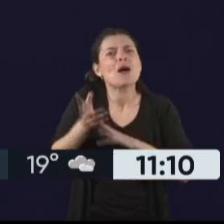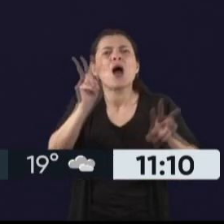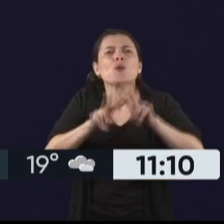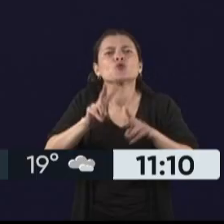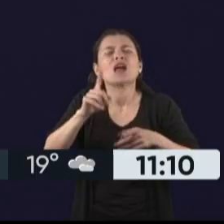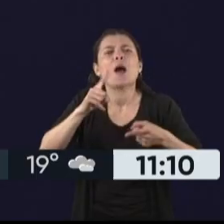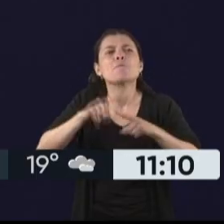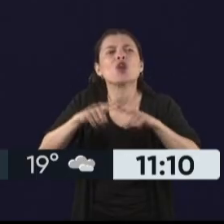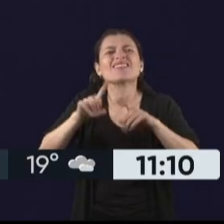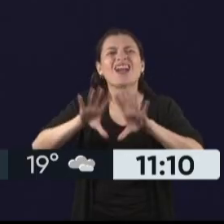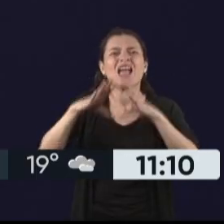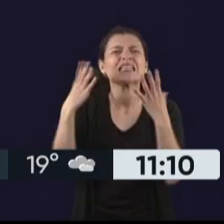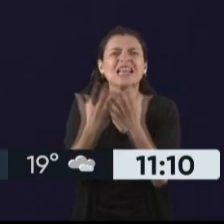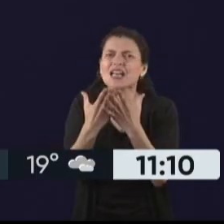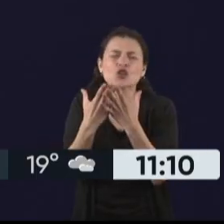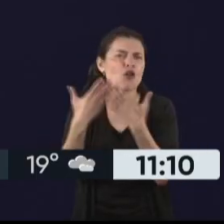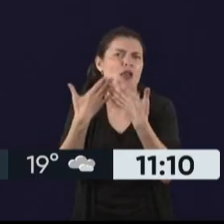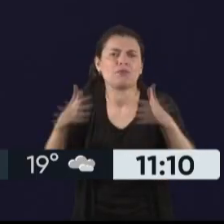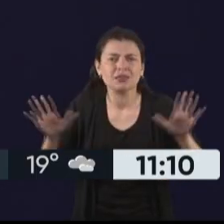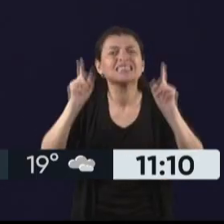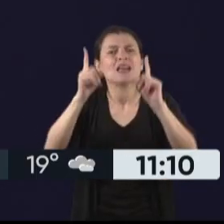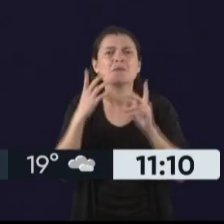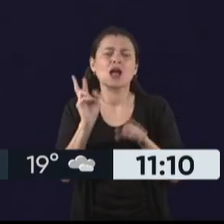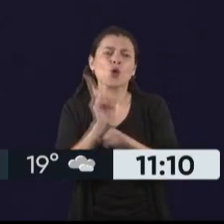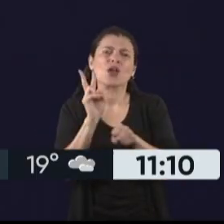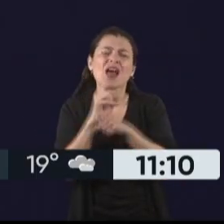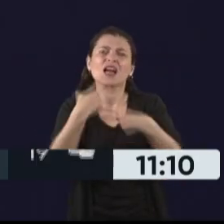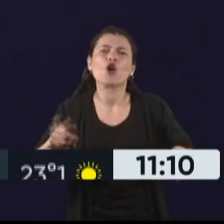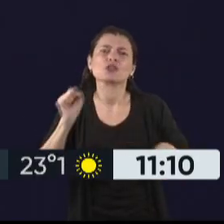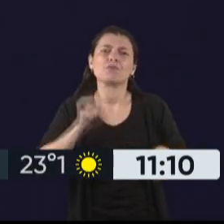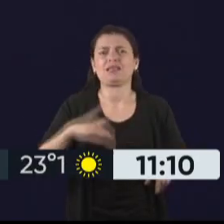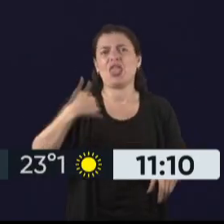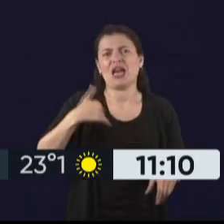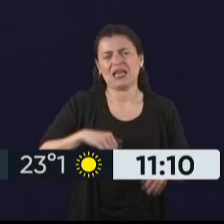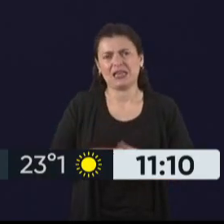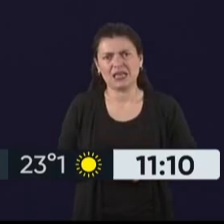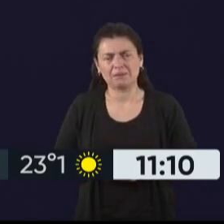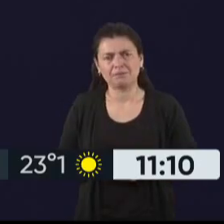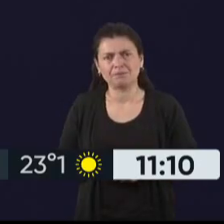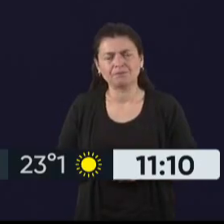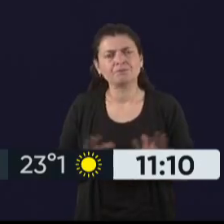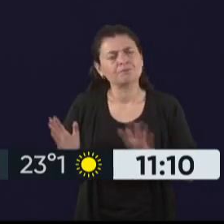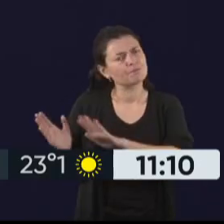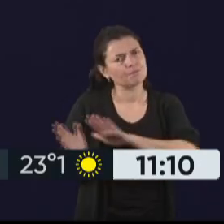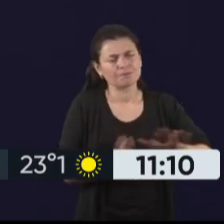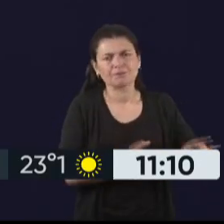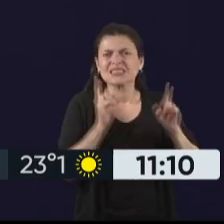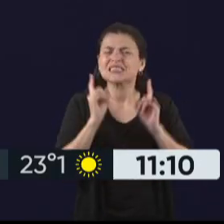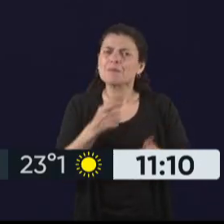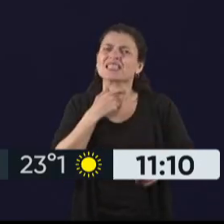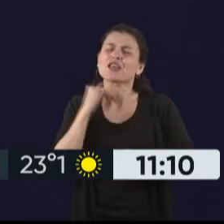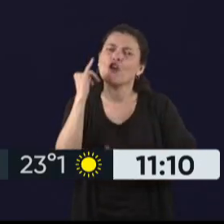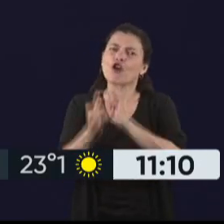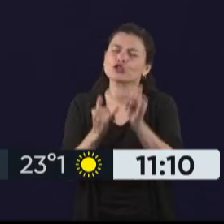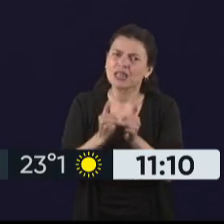gobierno y de la solidez técnica de la defensa nacional. En otro orden de cosas, comunicarles